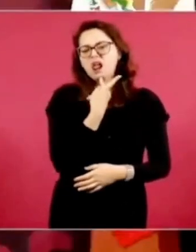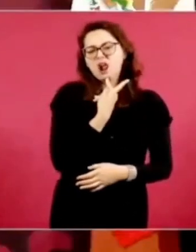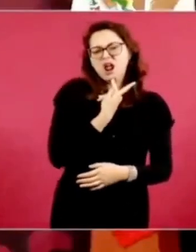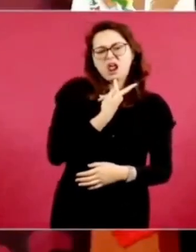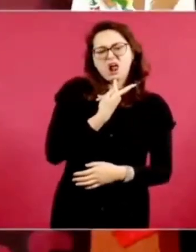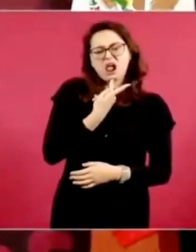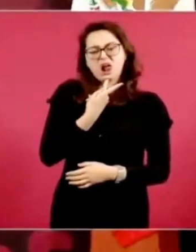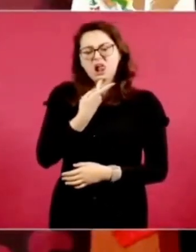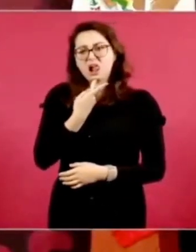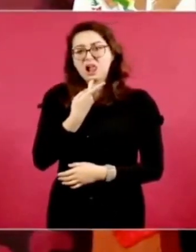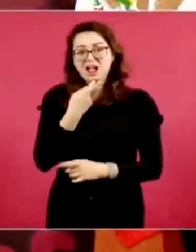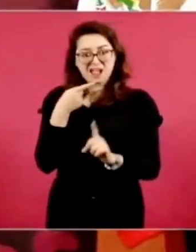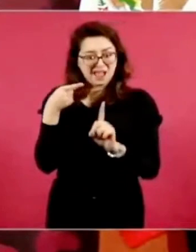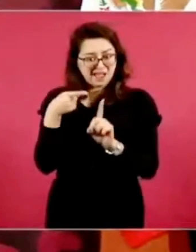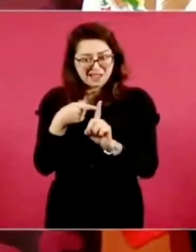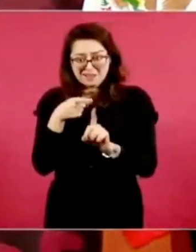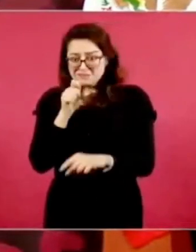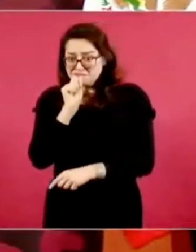también